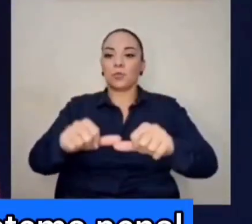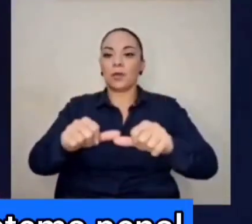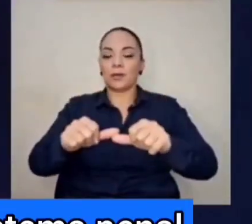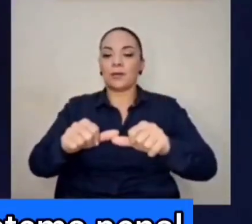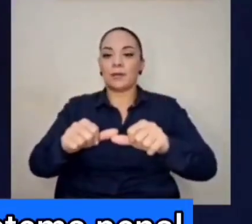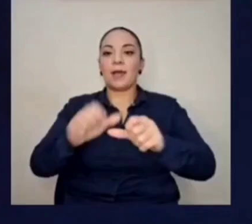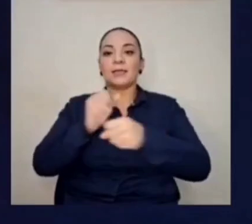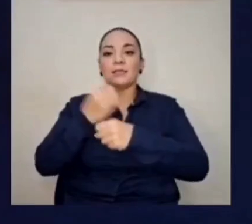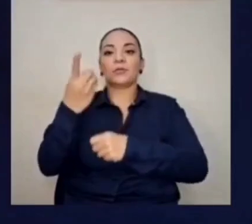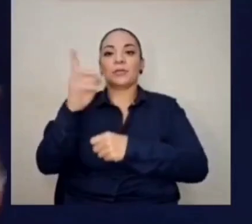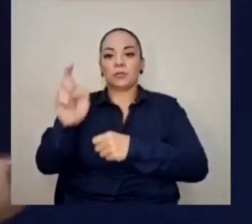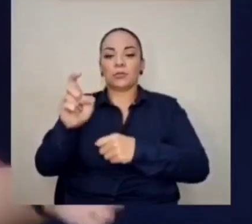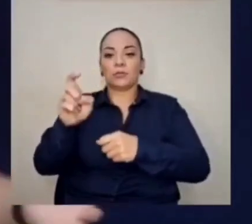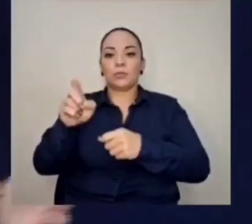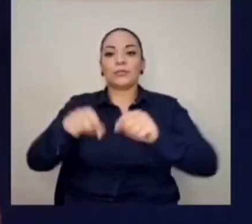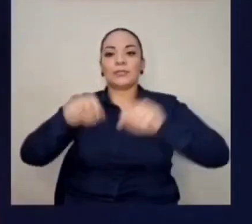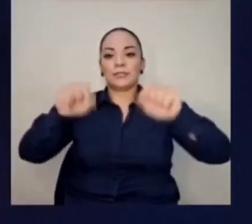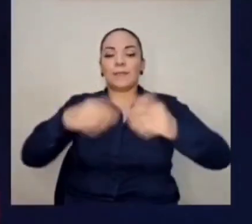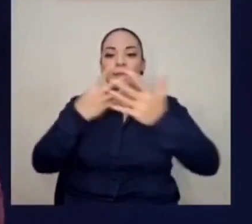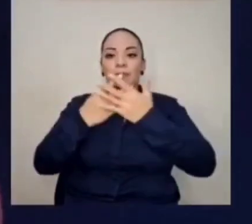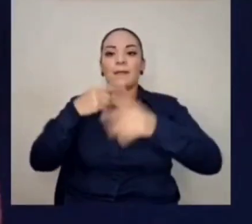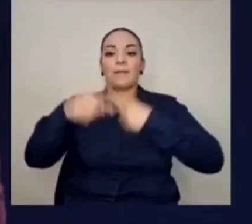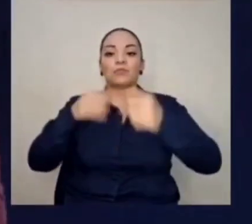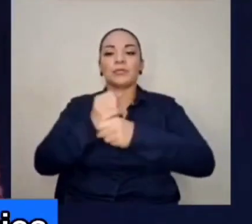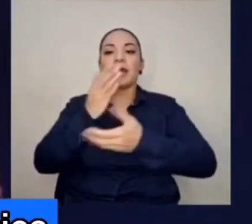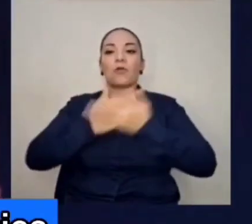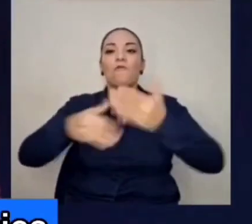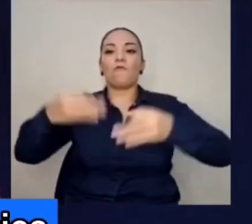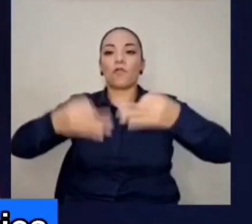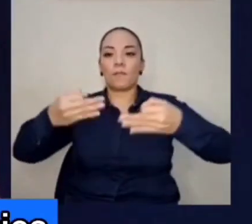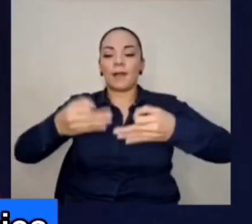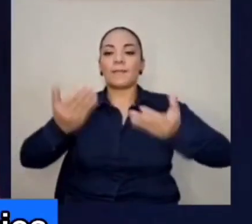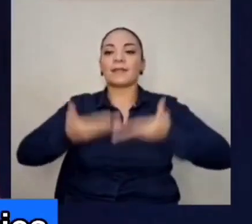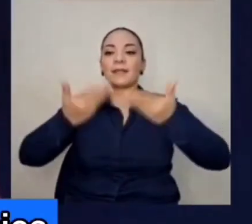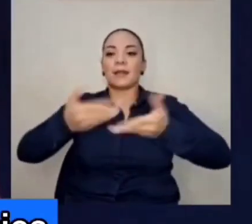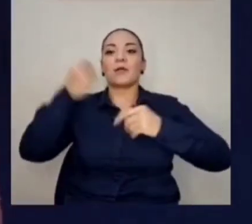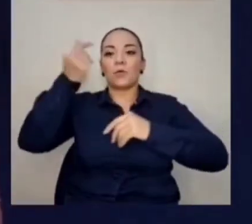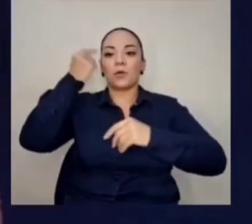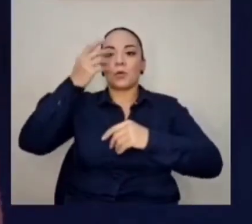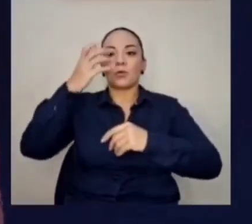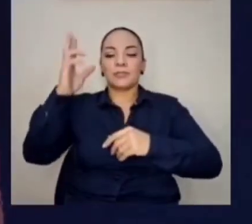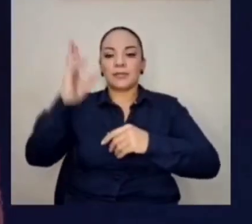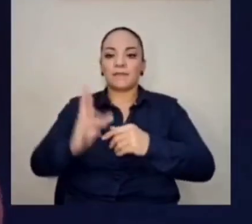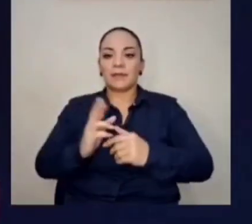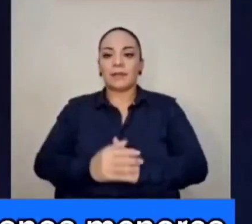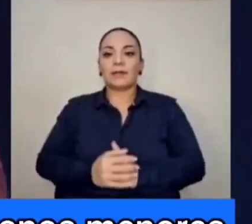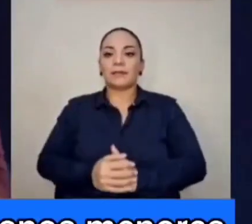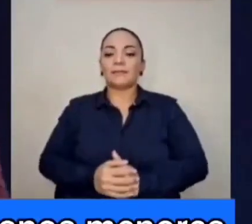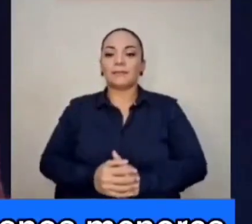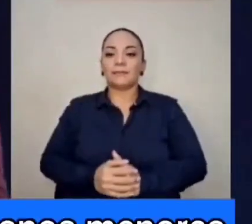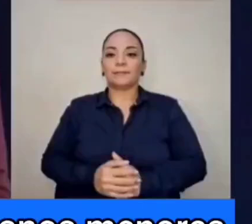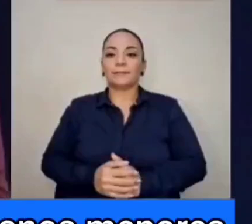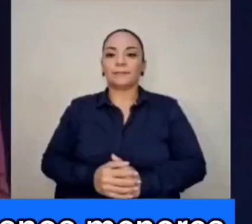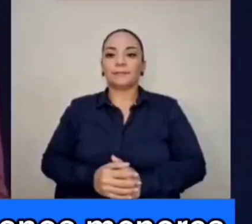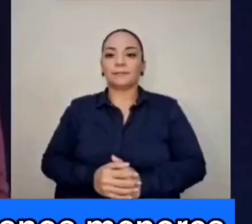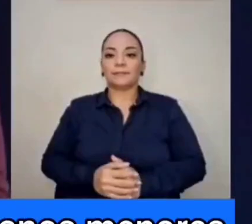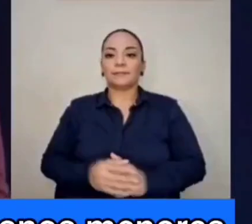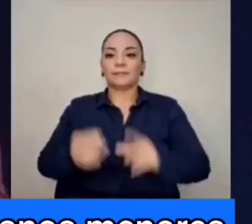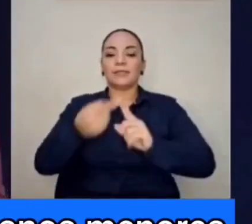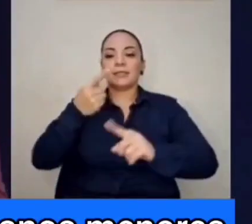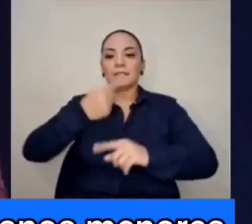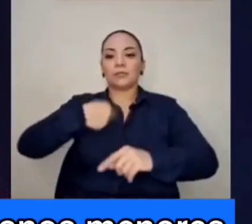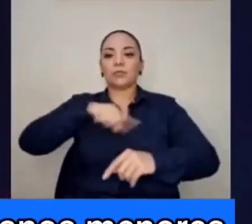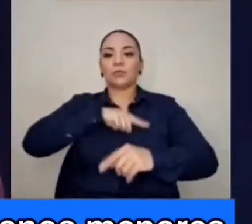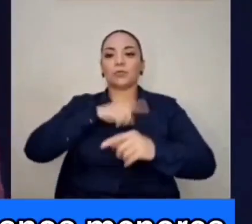diagnóstico del sistema penal. Vamos a hacer algo formal para entregarle al gobierno de Costa Rica, de parte de ustedes, de nosotros,